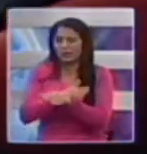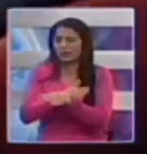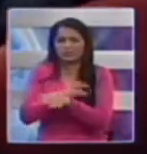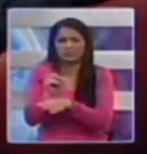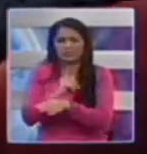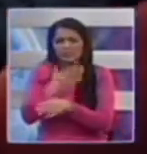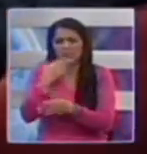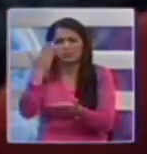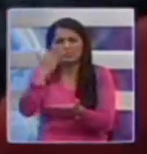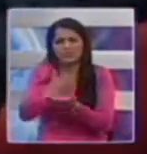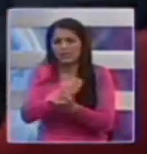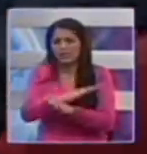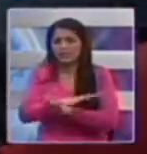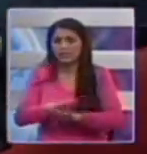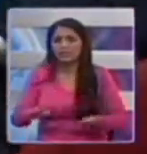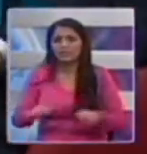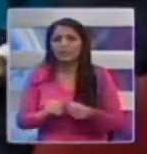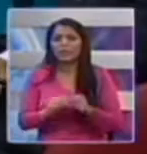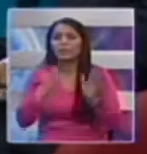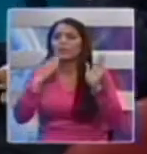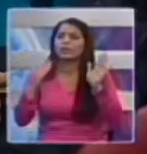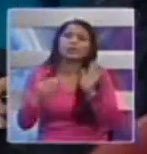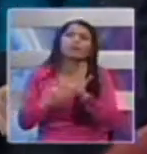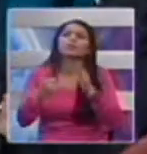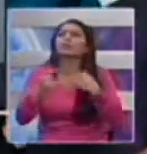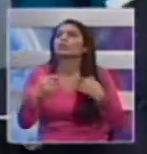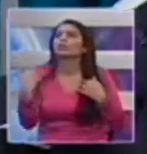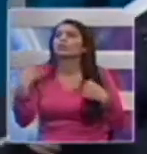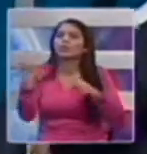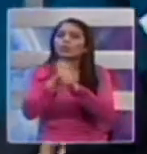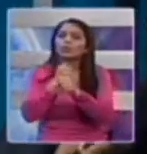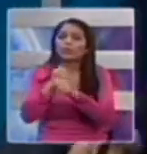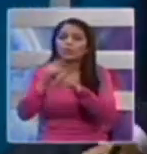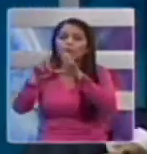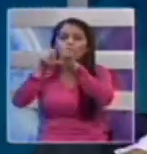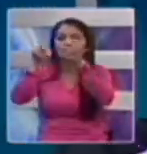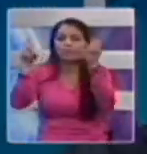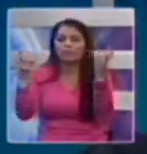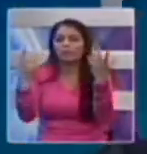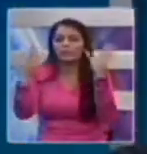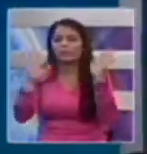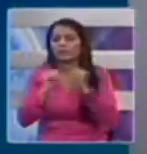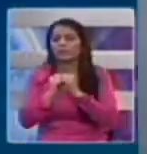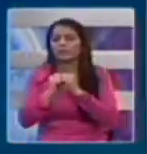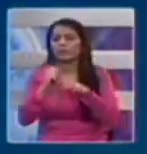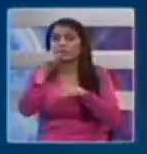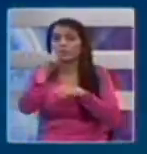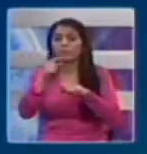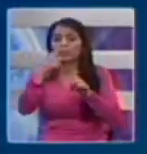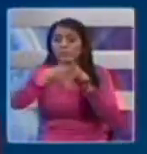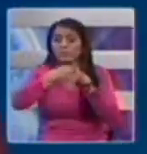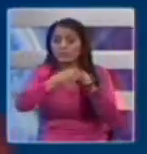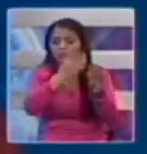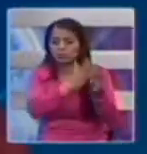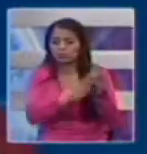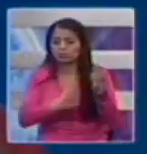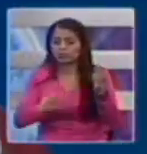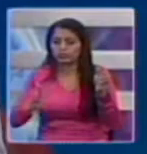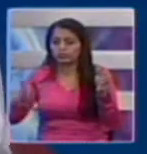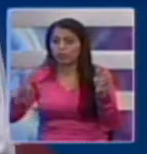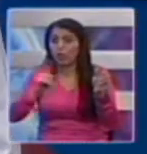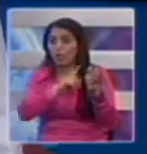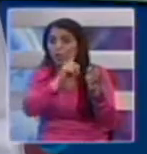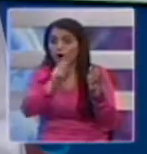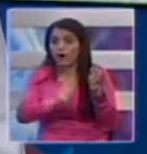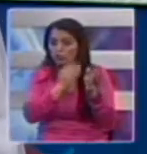tiene un negocio que al final del año no le fue bien y no le generó ganancias?